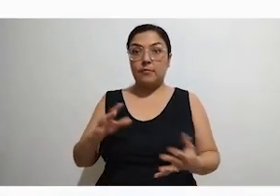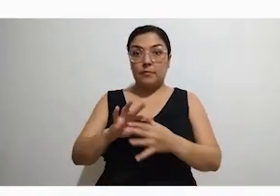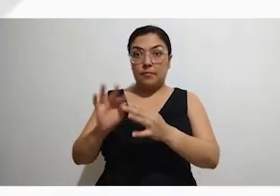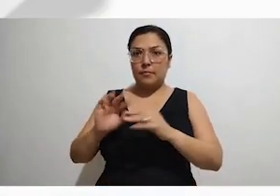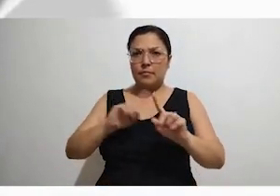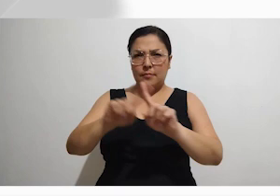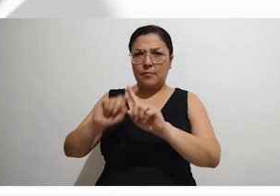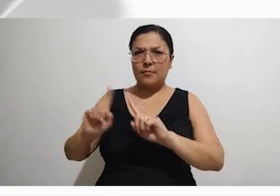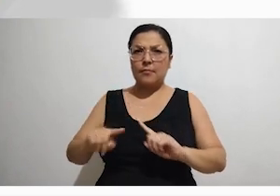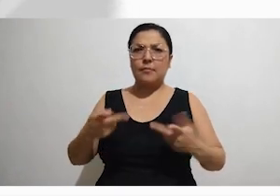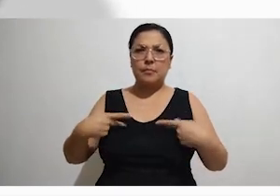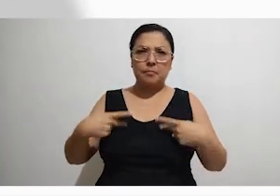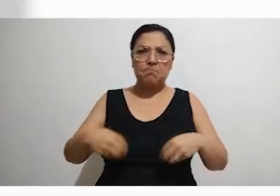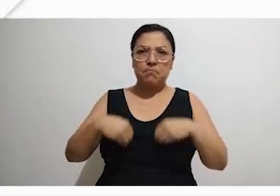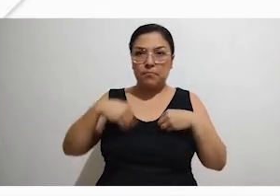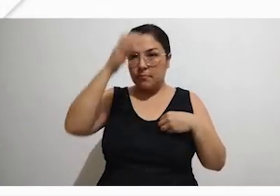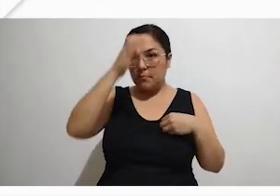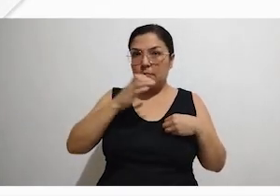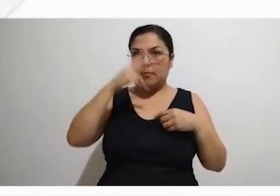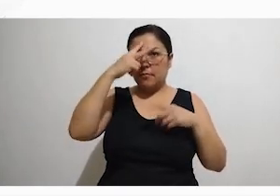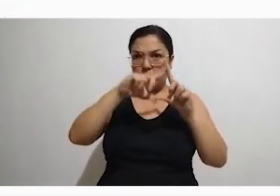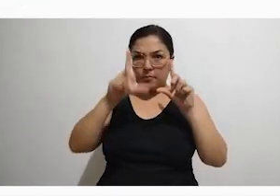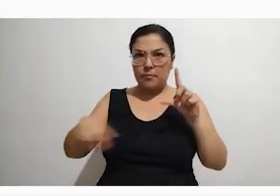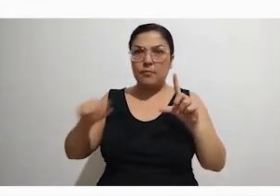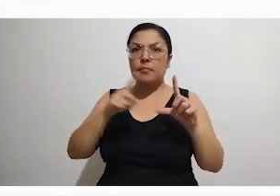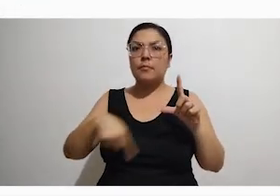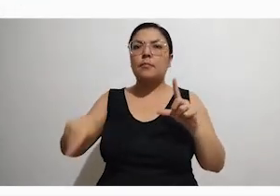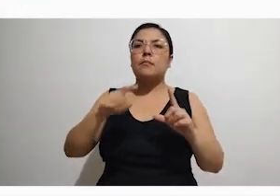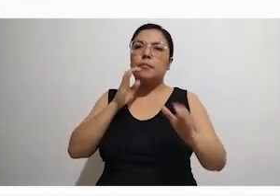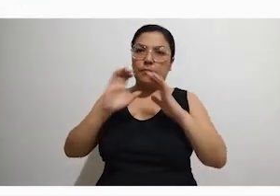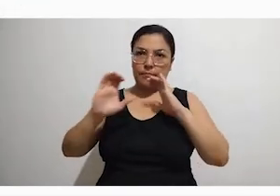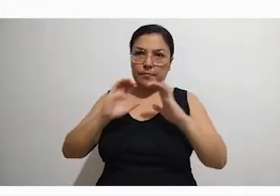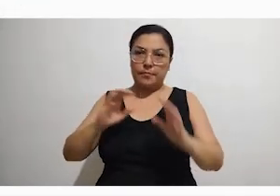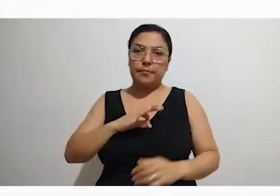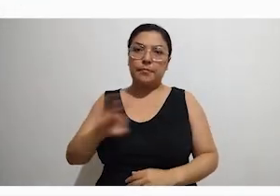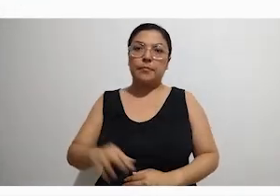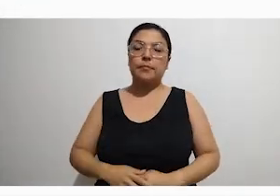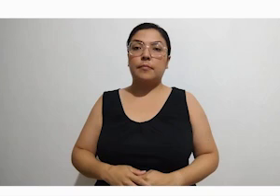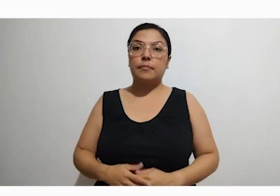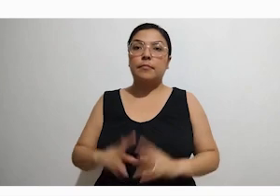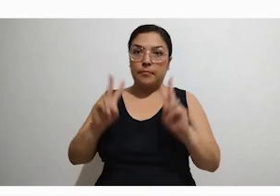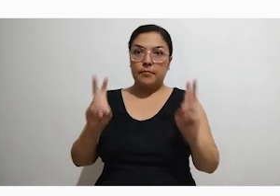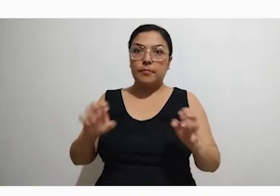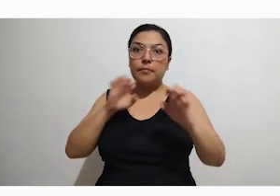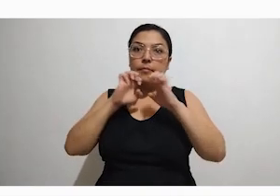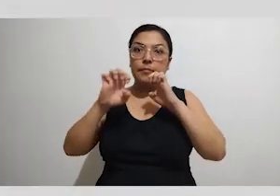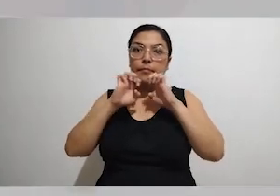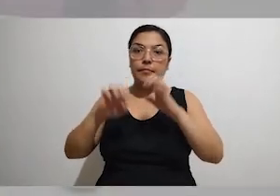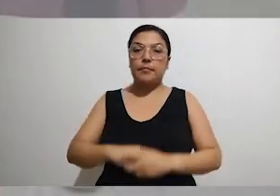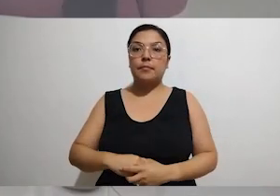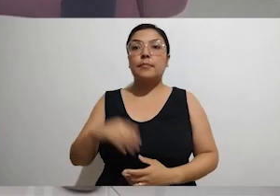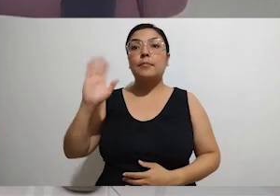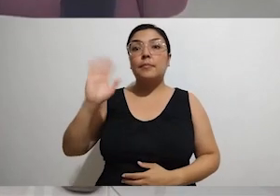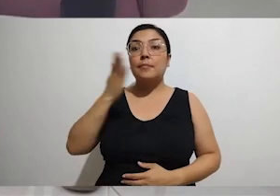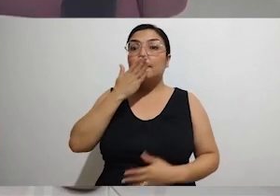vida democrática de Coahuila y de México en comunicación directa con usted. La entrevista. Hola,